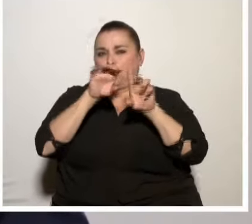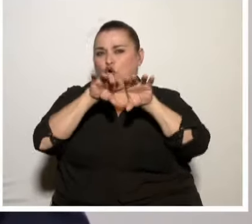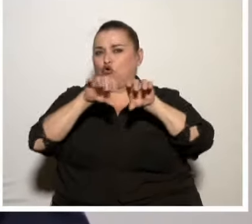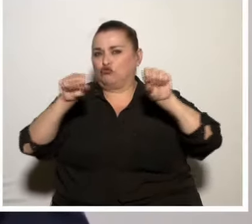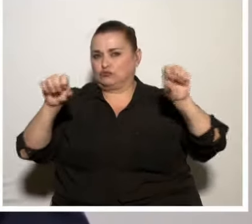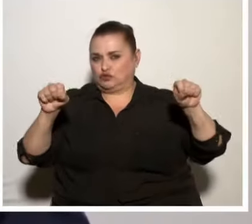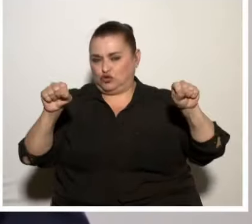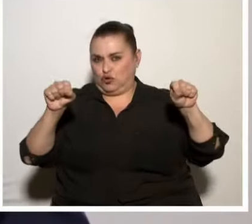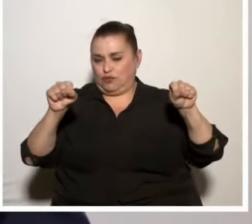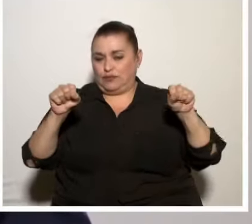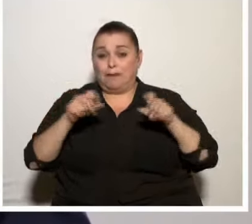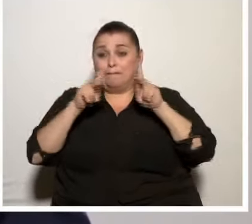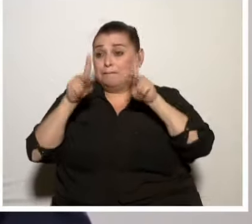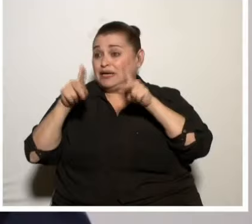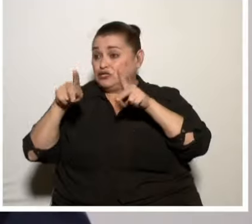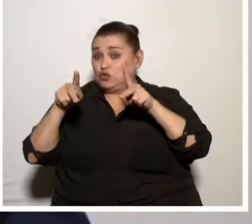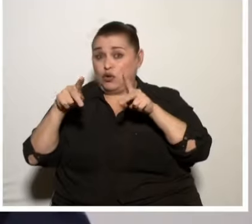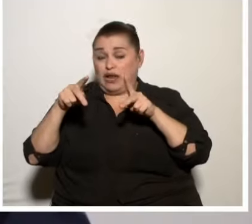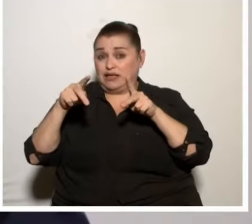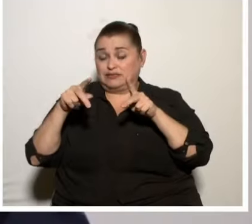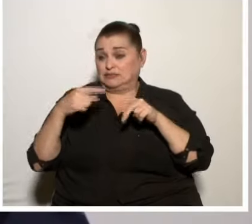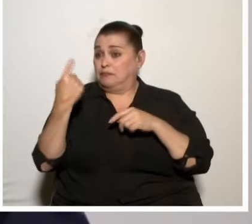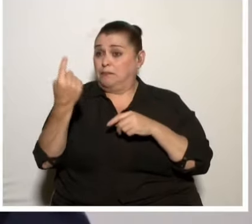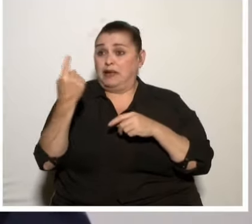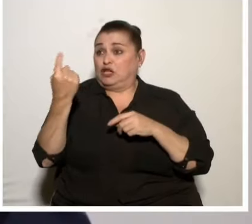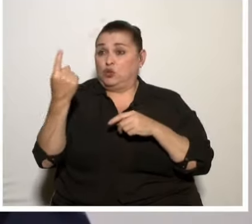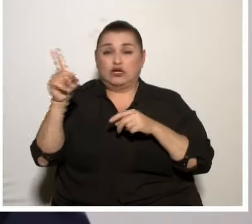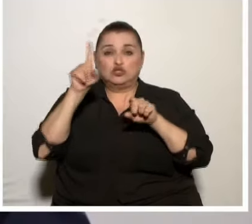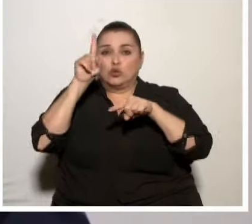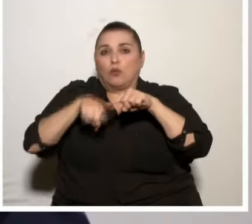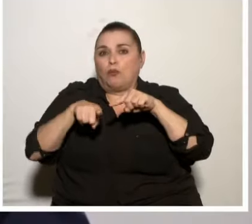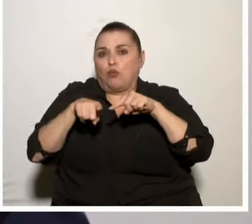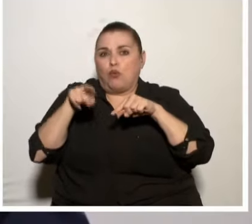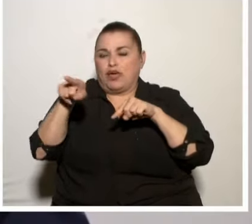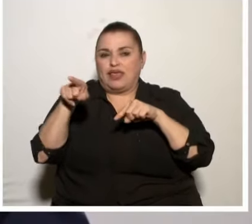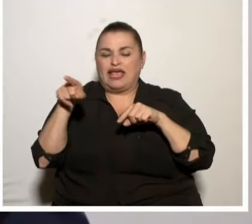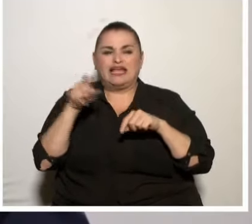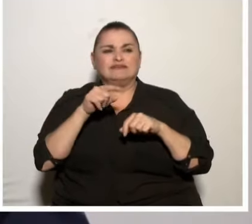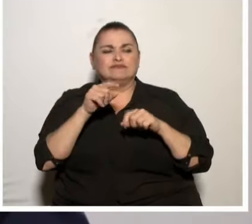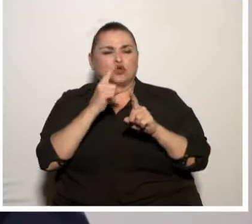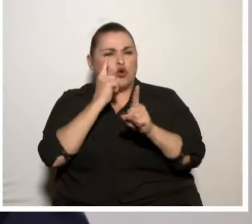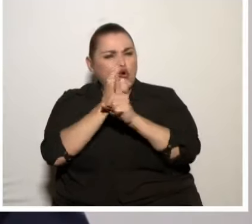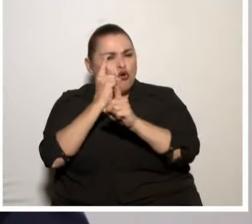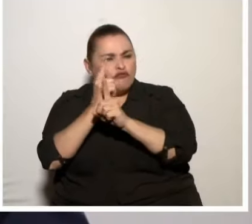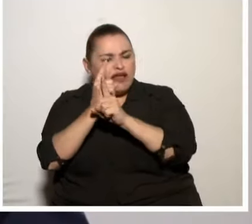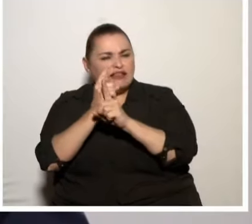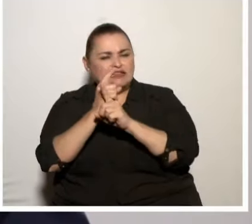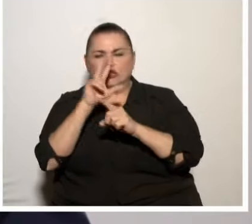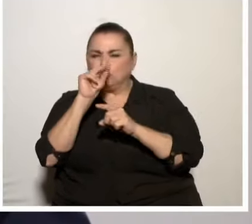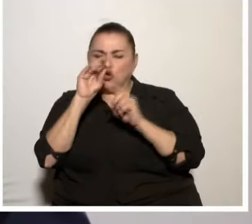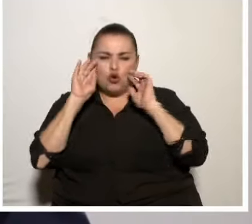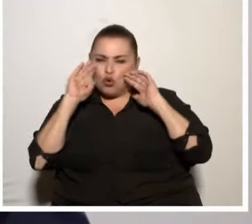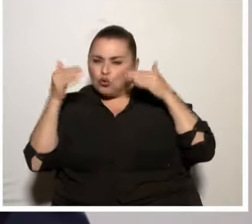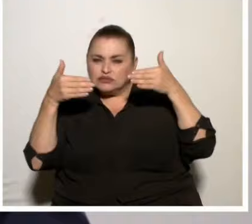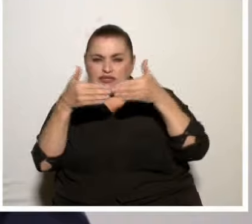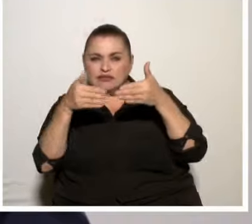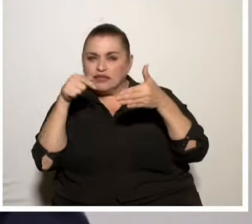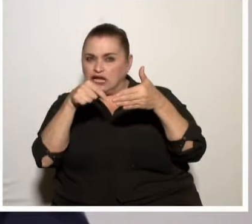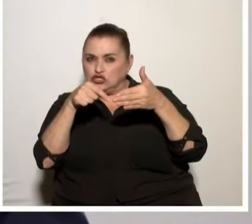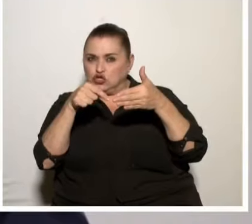porque los particulares no pueden mover lo que les corresponde a ellos, porque no hay una adecuada desconcentración del poder